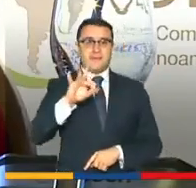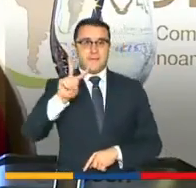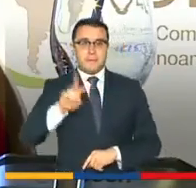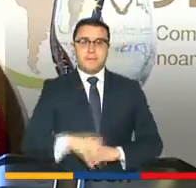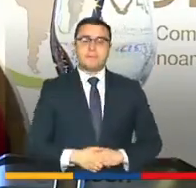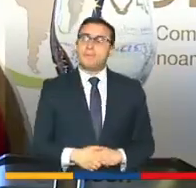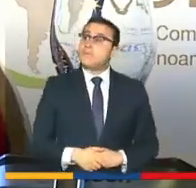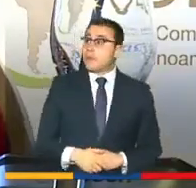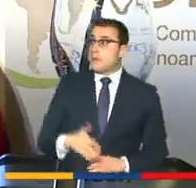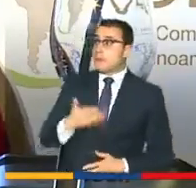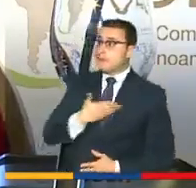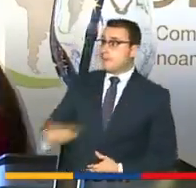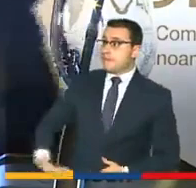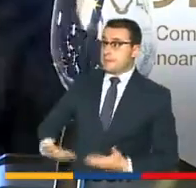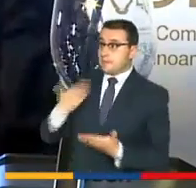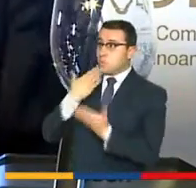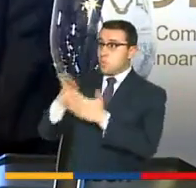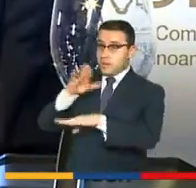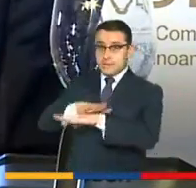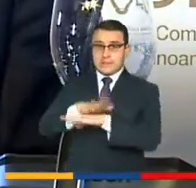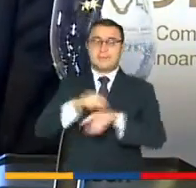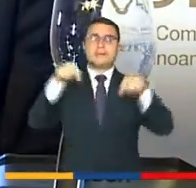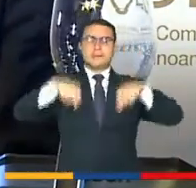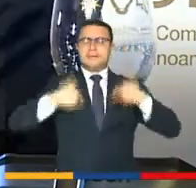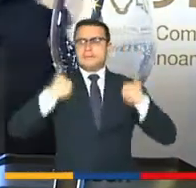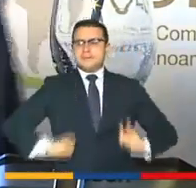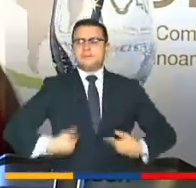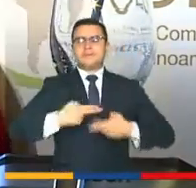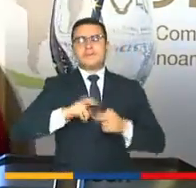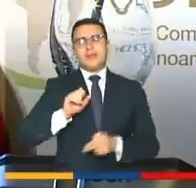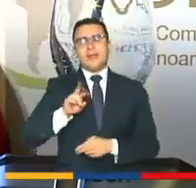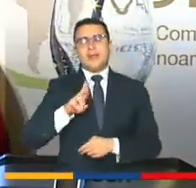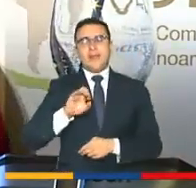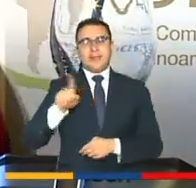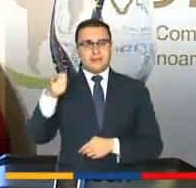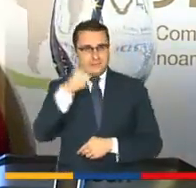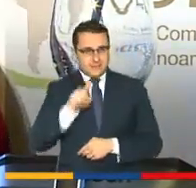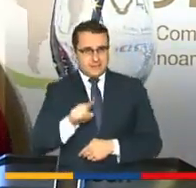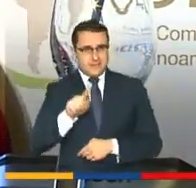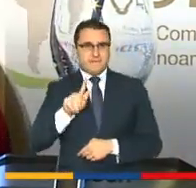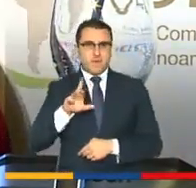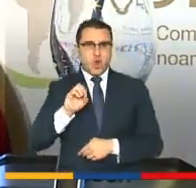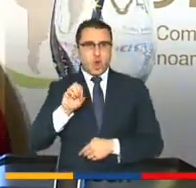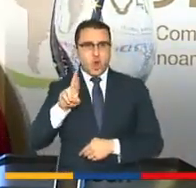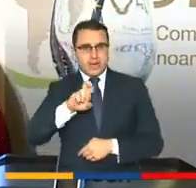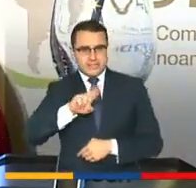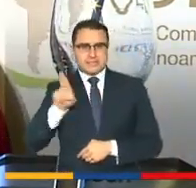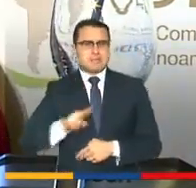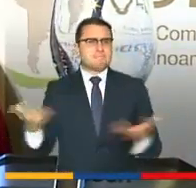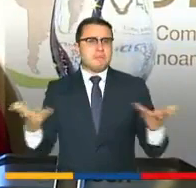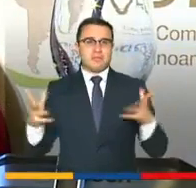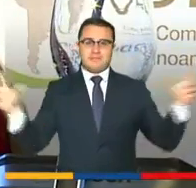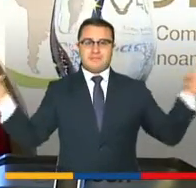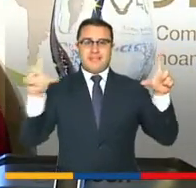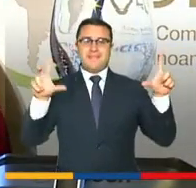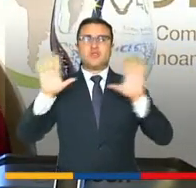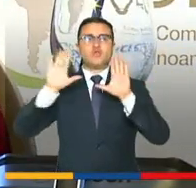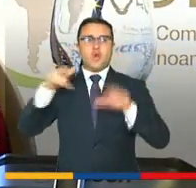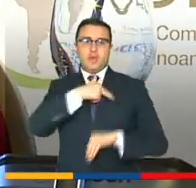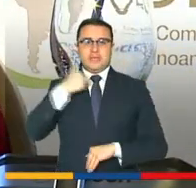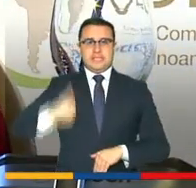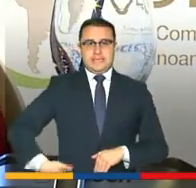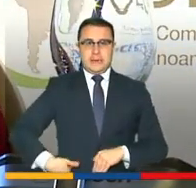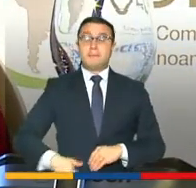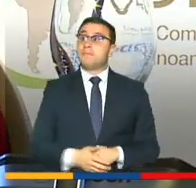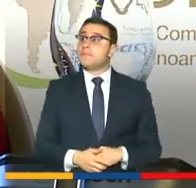Presidente, buenas tardes. Aquí André Flores de CGTN, la televisión de China. Se ha mencionado mucho a